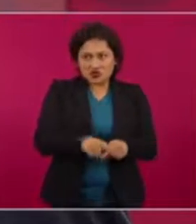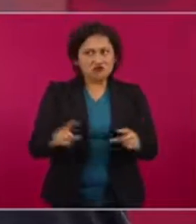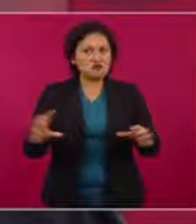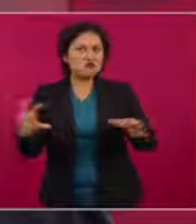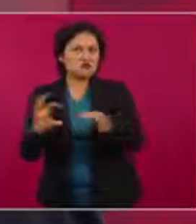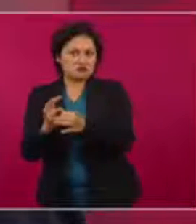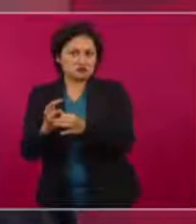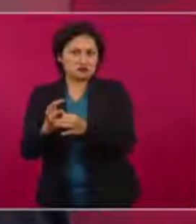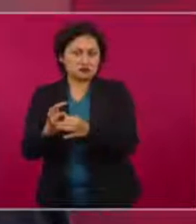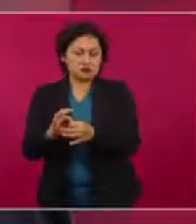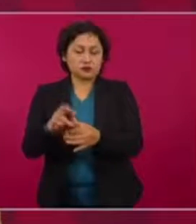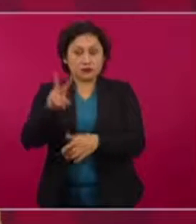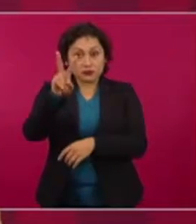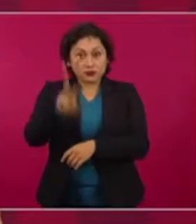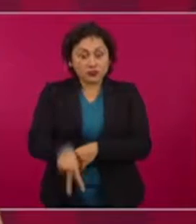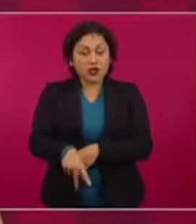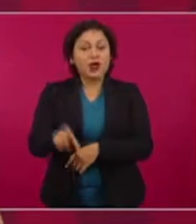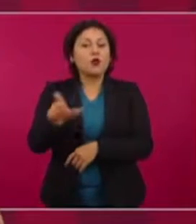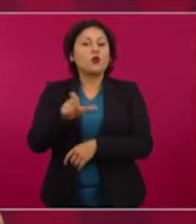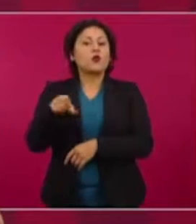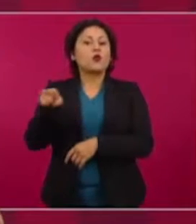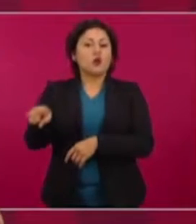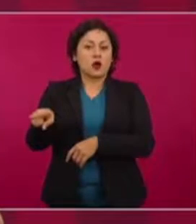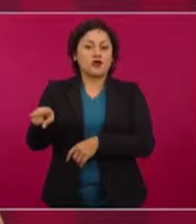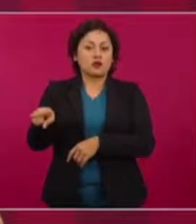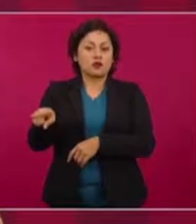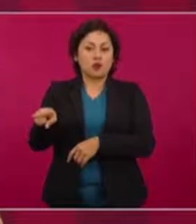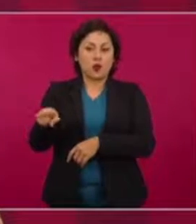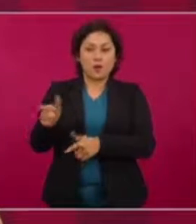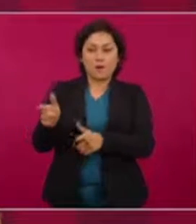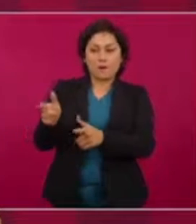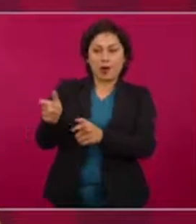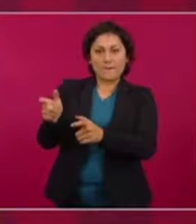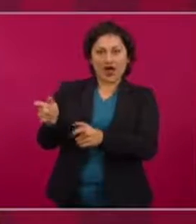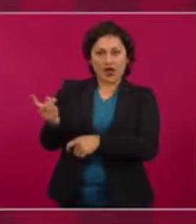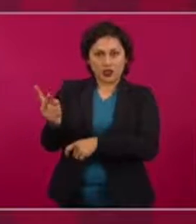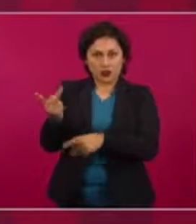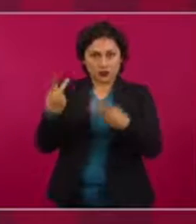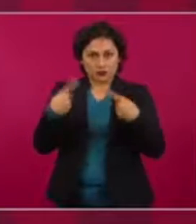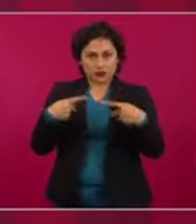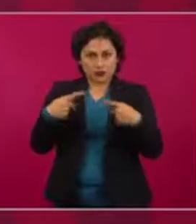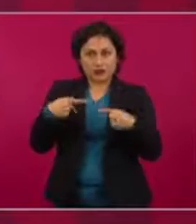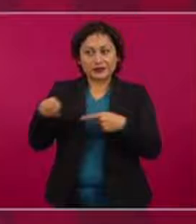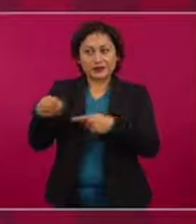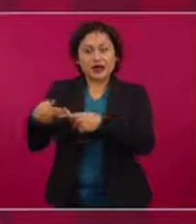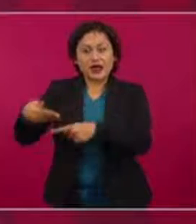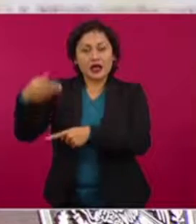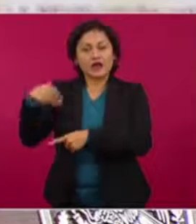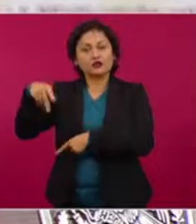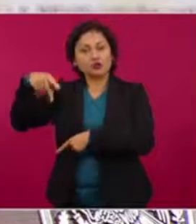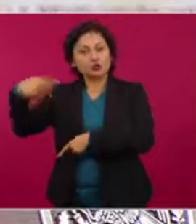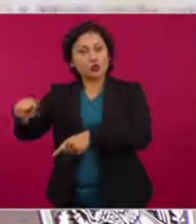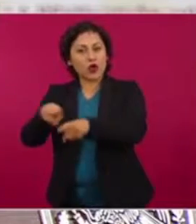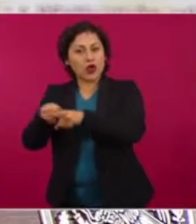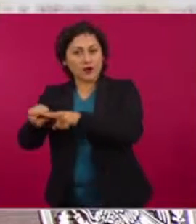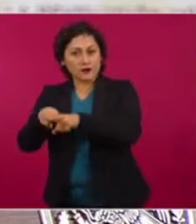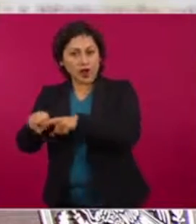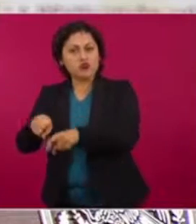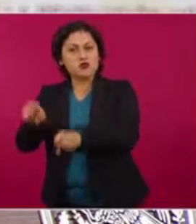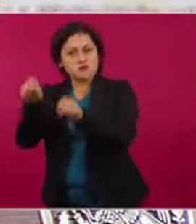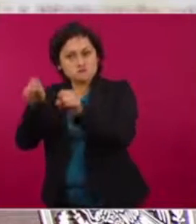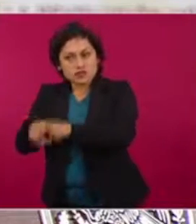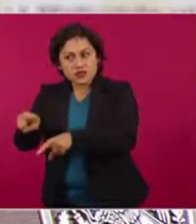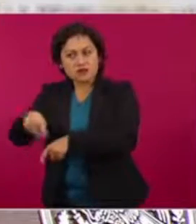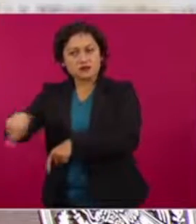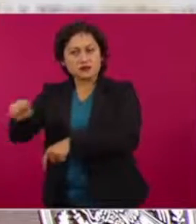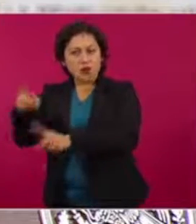tanto el asesinato del presidente Madero como de su hermano, Gustavo Madero. Cuando